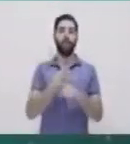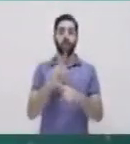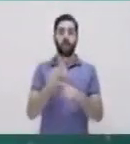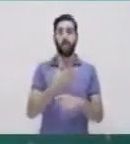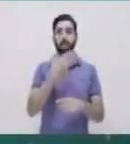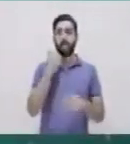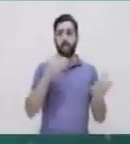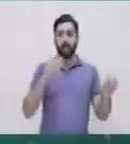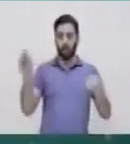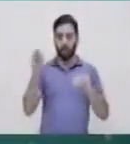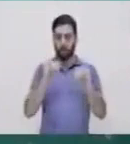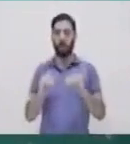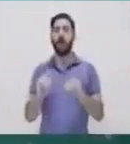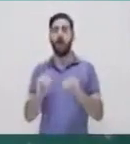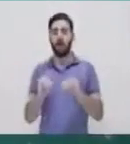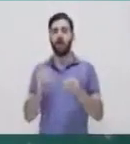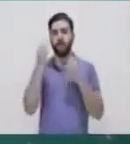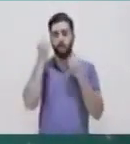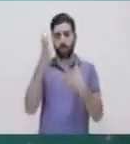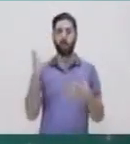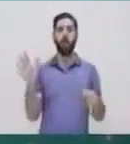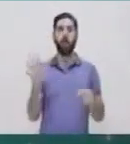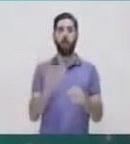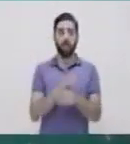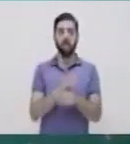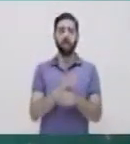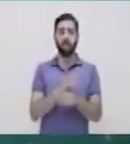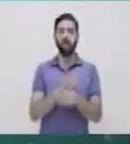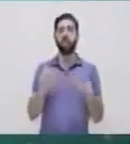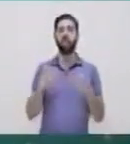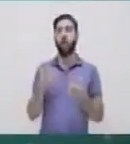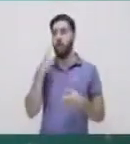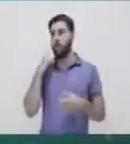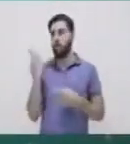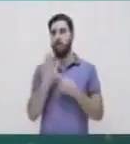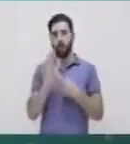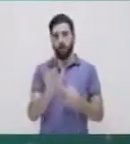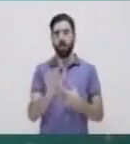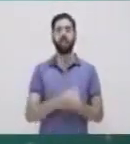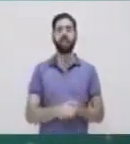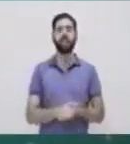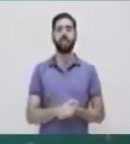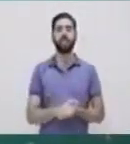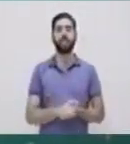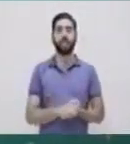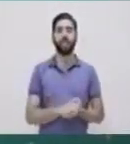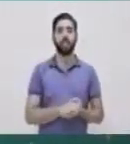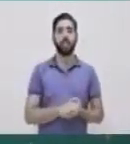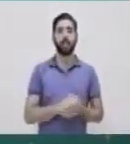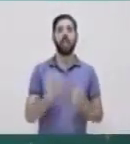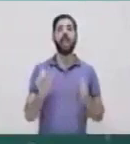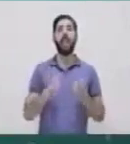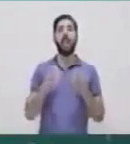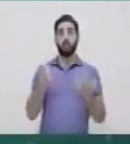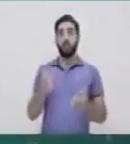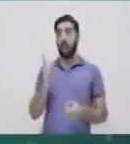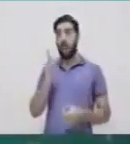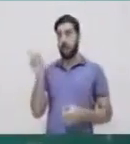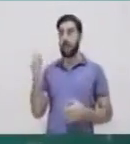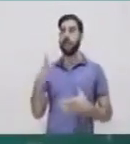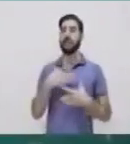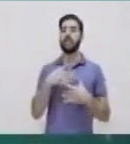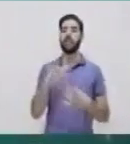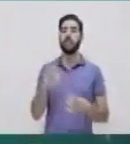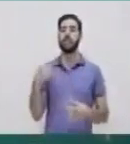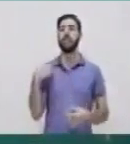su posición y ya busco en la serie de datos el que representa el cuartil 1. Entonces, acá lo que nos interesa, o lo